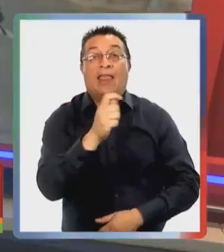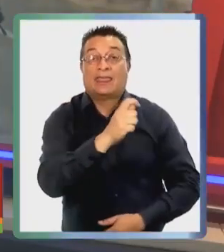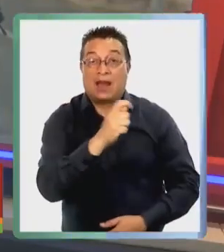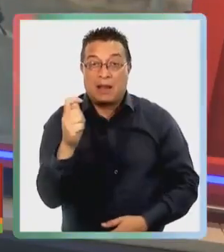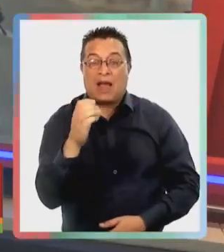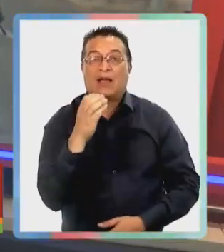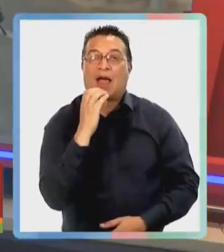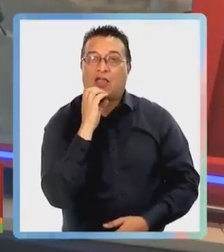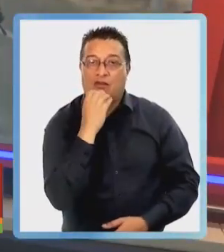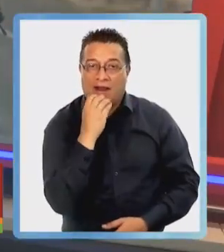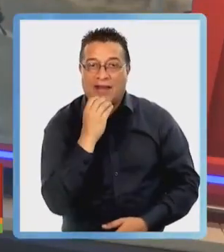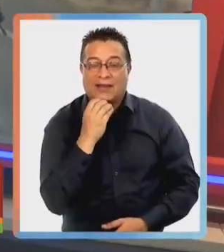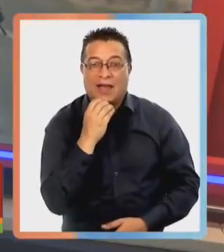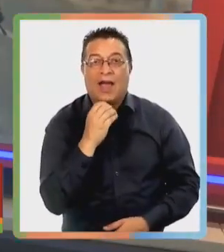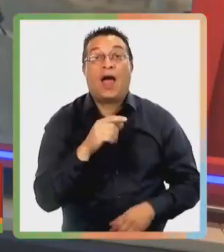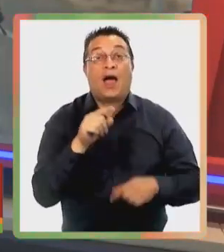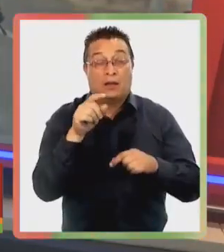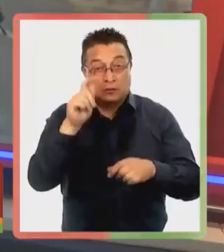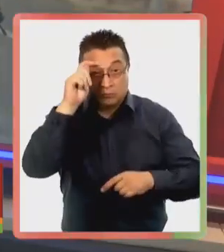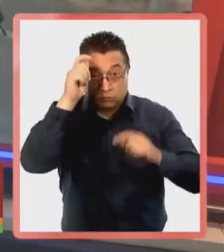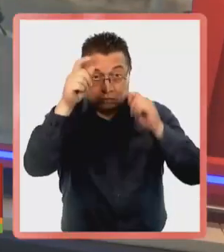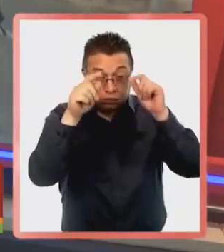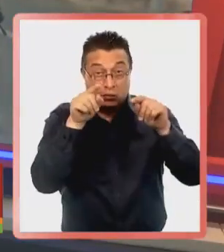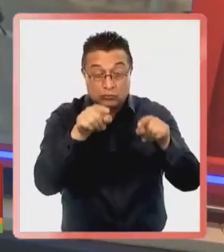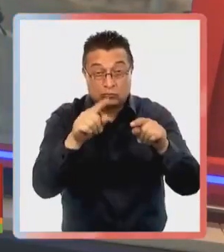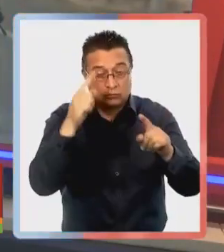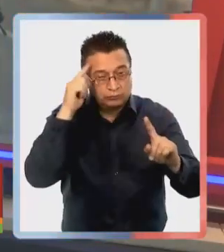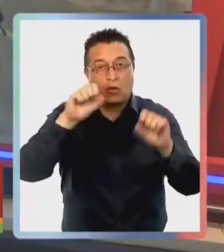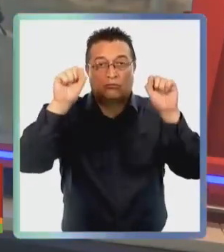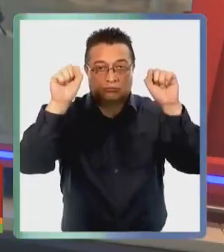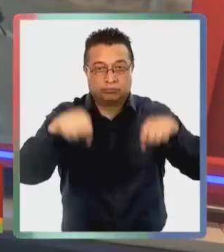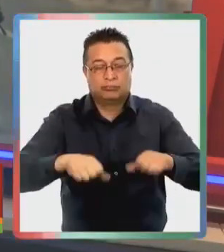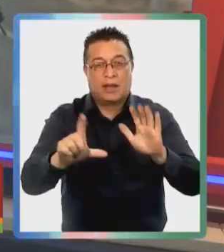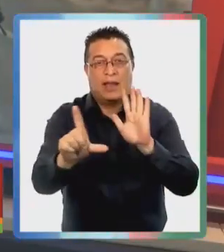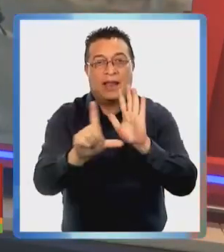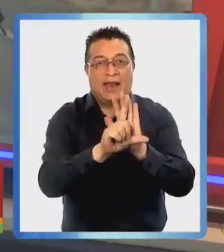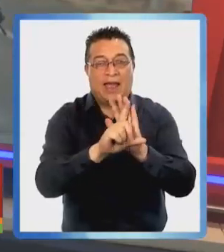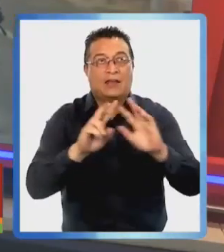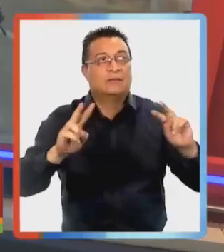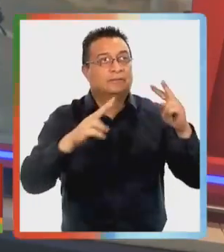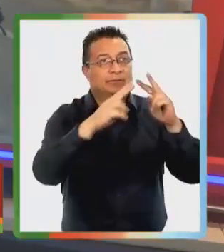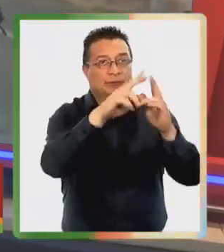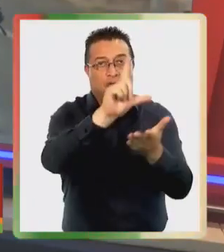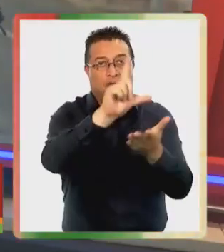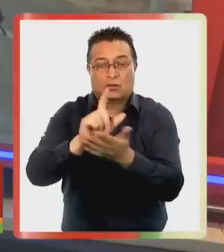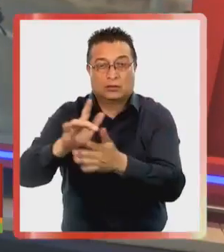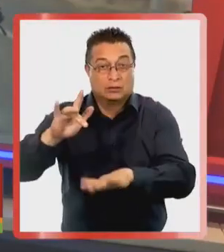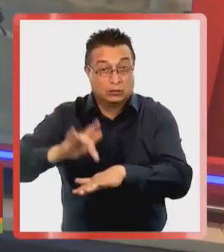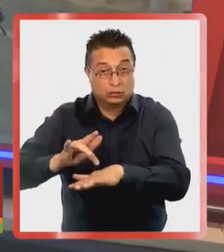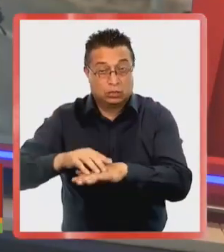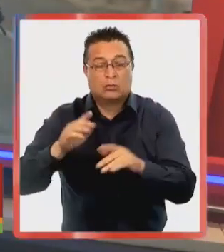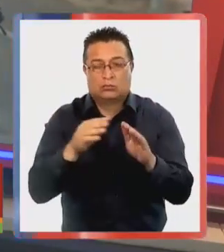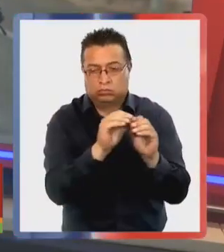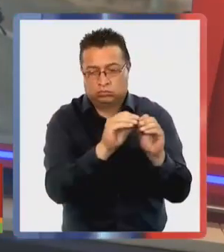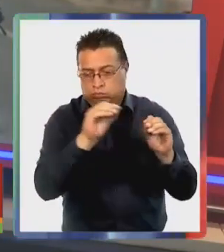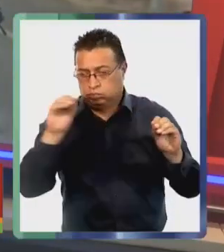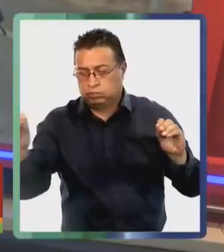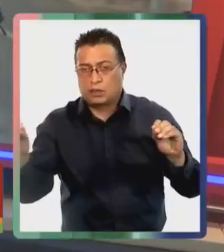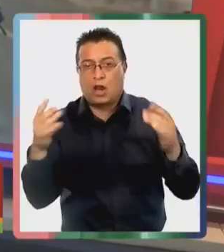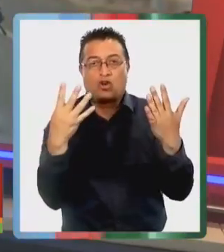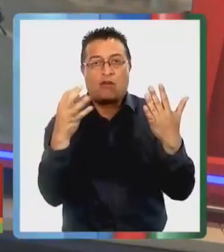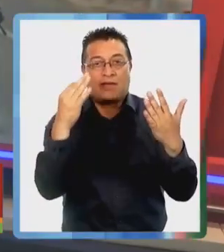en la recientemente aprobada Ley de Infraestructura Crítica, se extenderá por 90 días y consistirá en tres tipos de